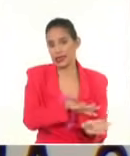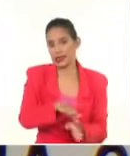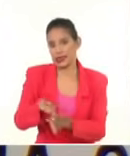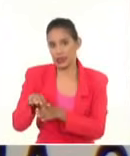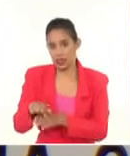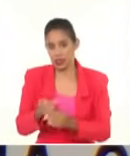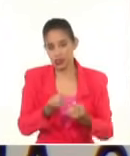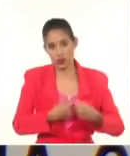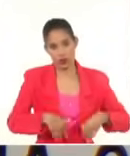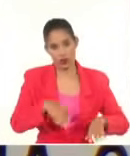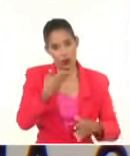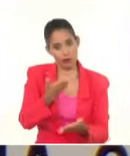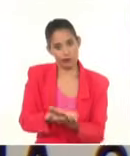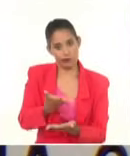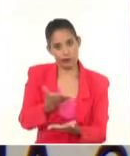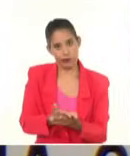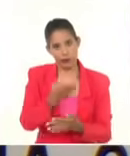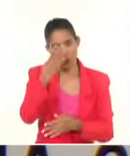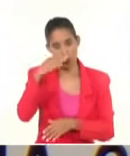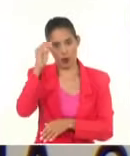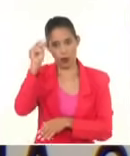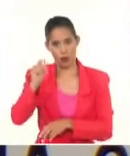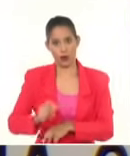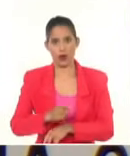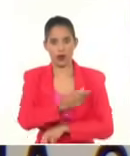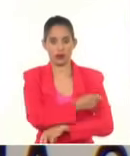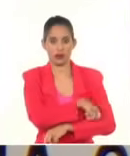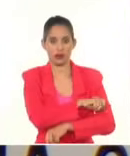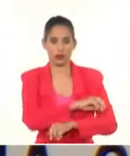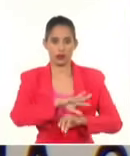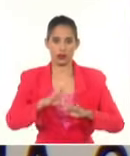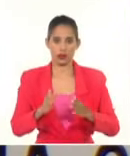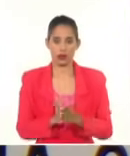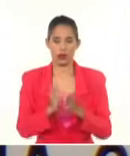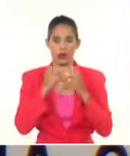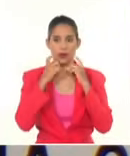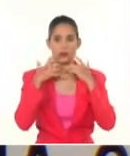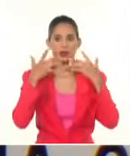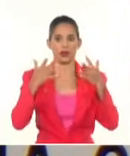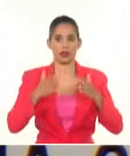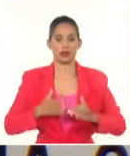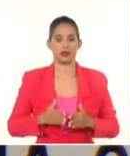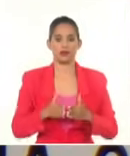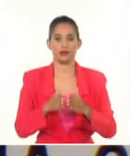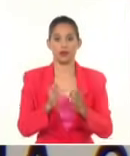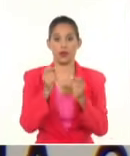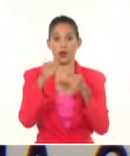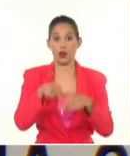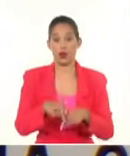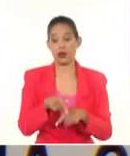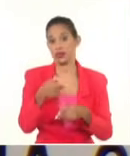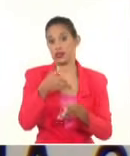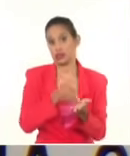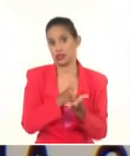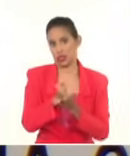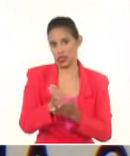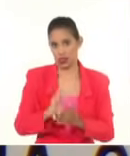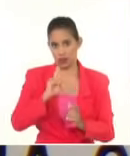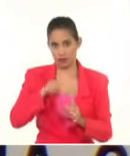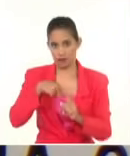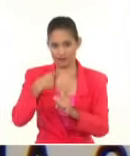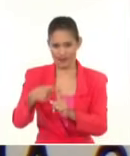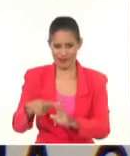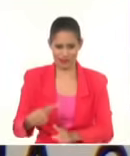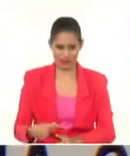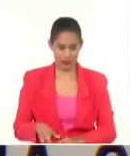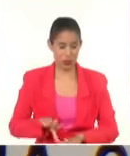movilidad regular, ordenada, pero sobre todas las cosas seguras. Y es por eso que hoy, con ánimos de sumar y no de restar, que para